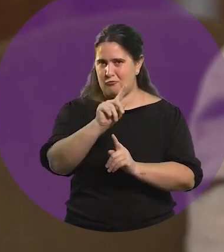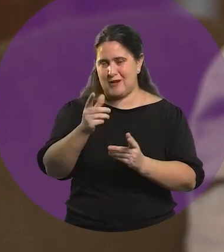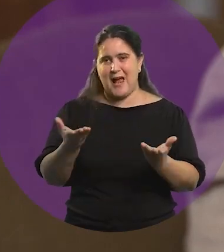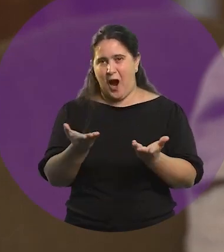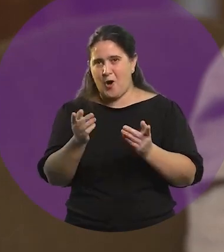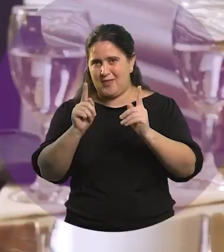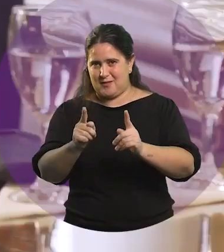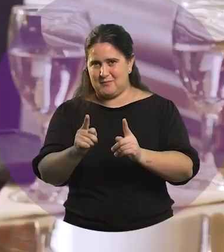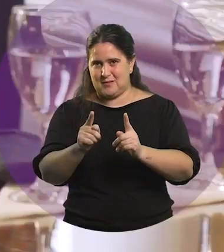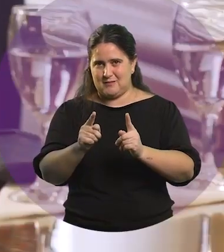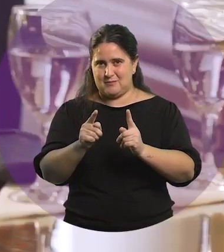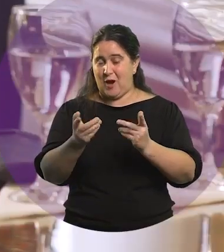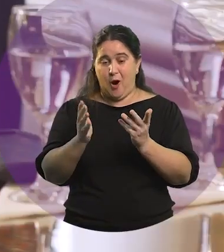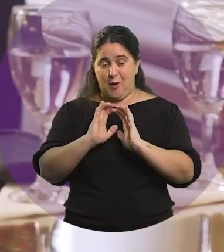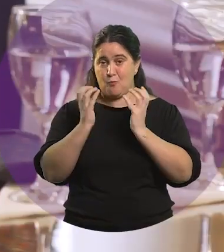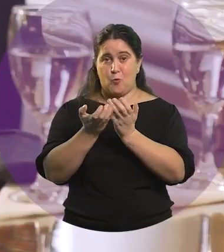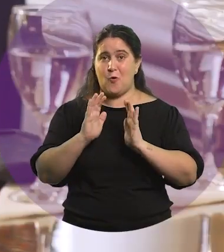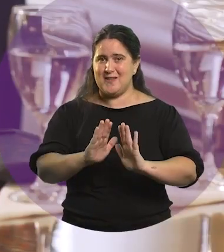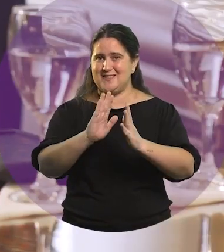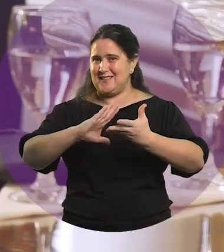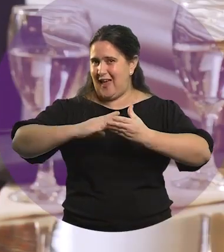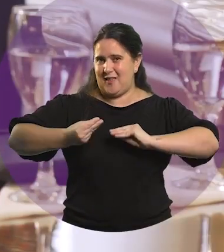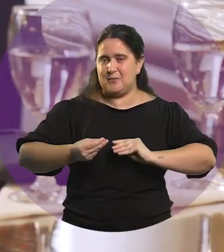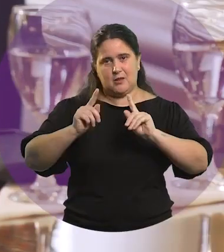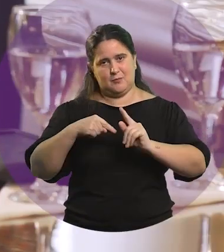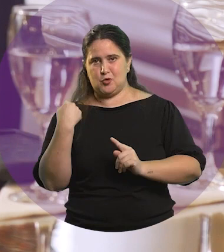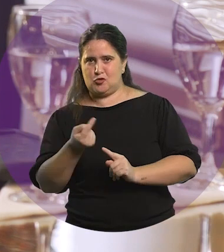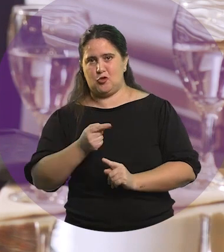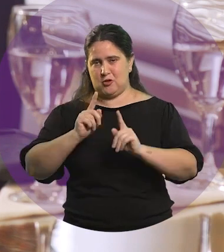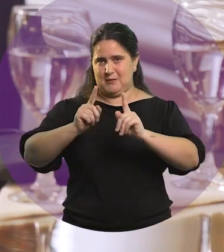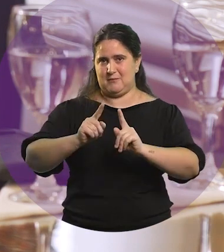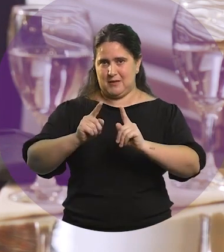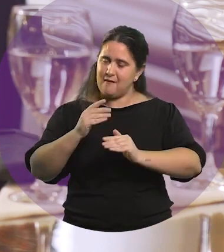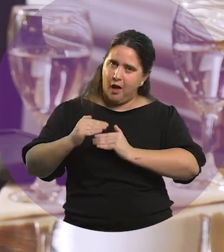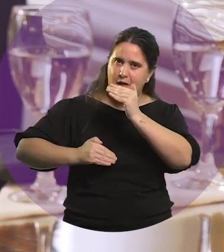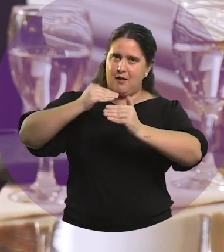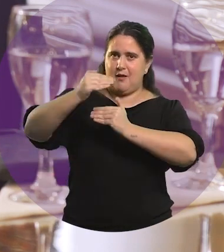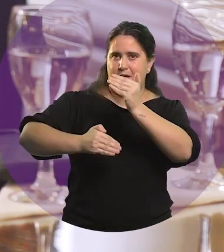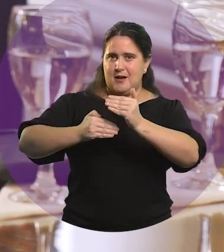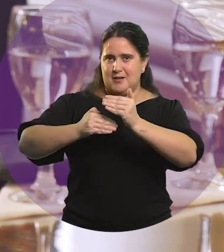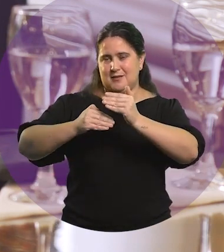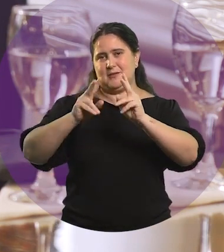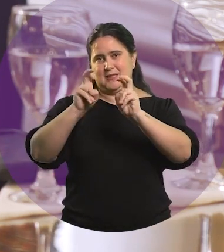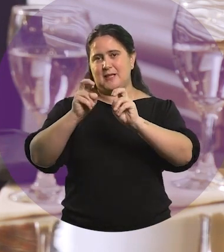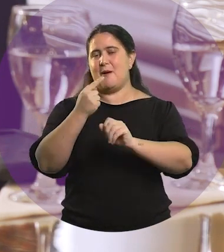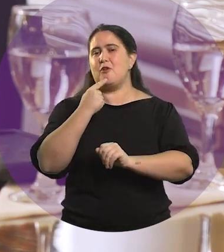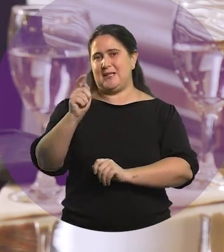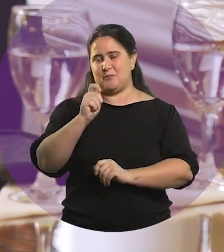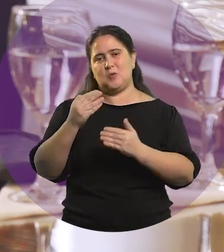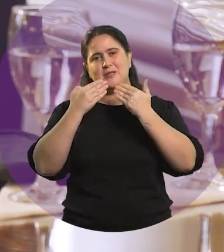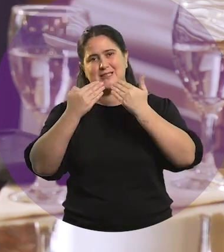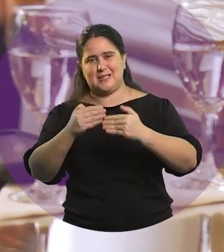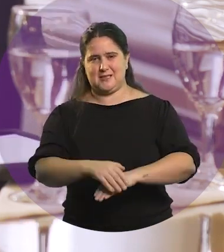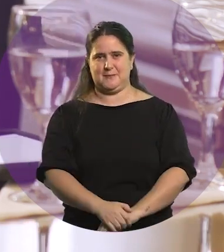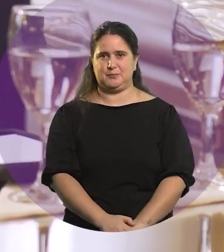nos cuesta. El mundo está viviendo esto hoy y nosotros tenemos que acelerar esos tiempos en el tema de las políticas públicas.